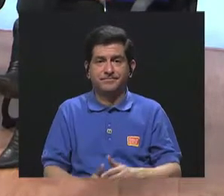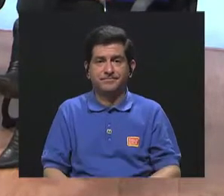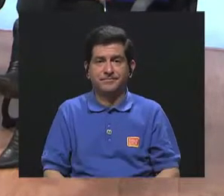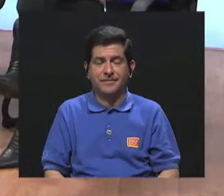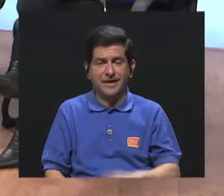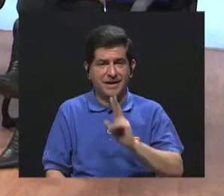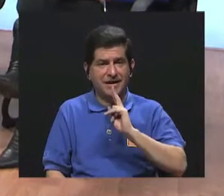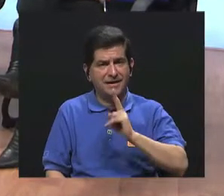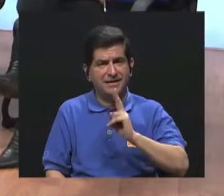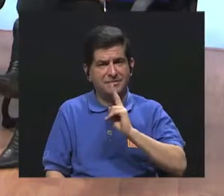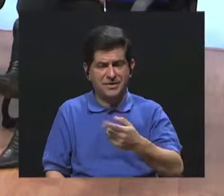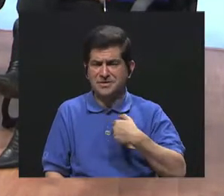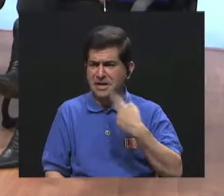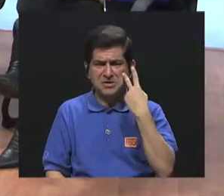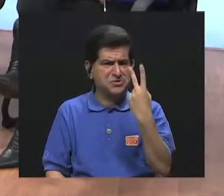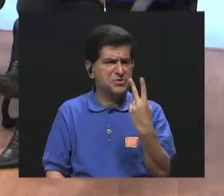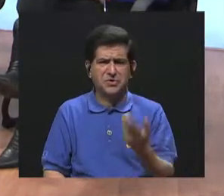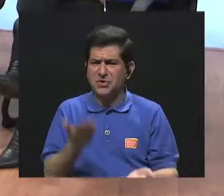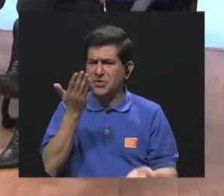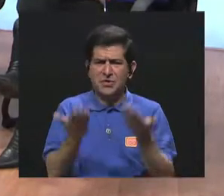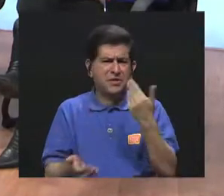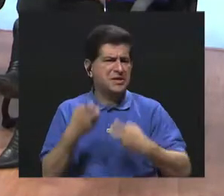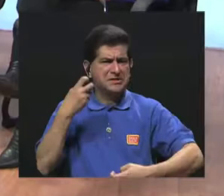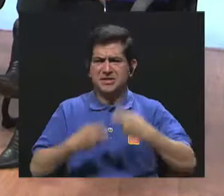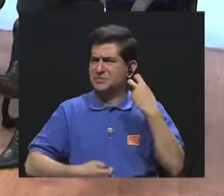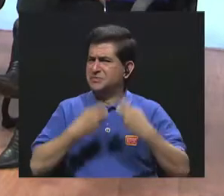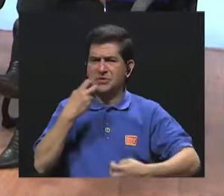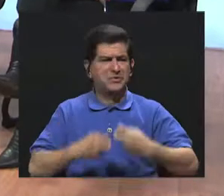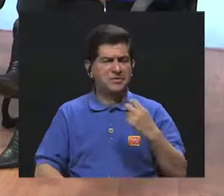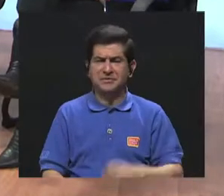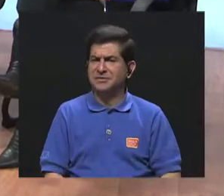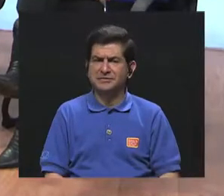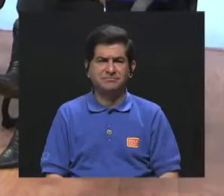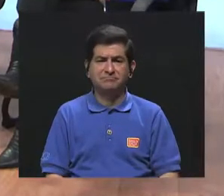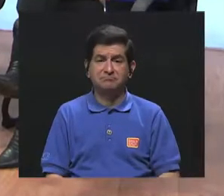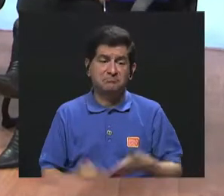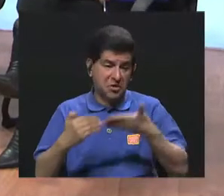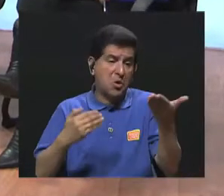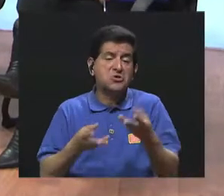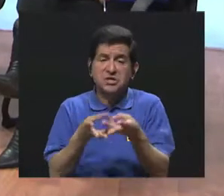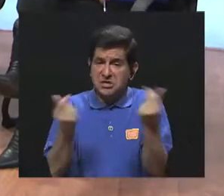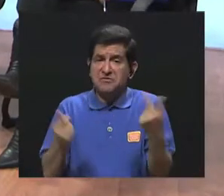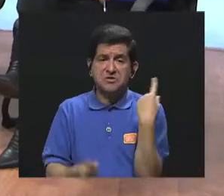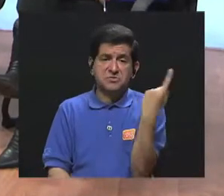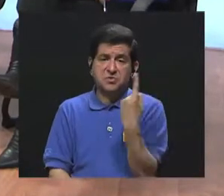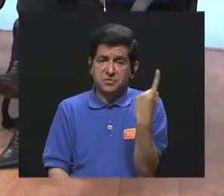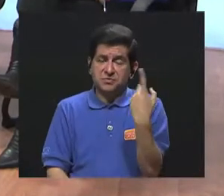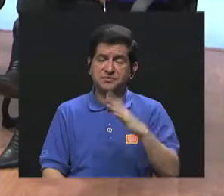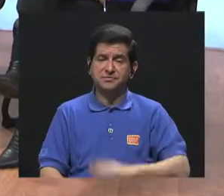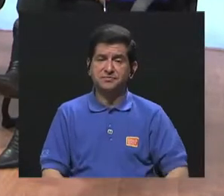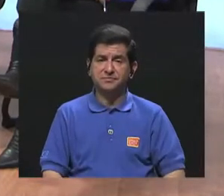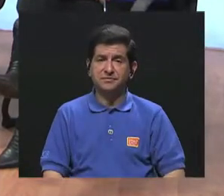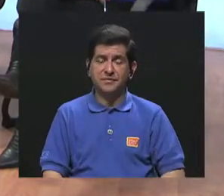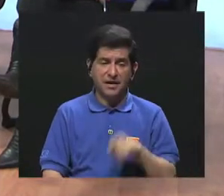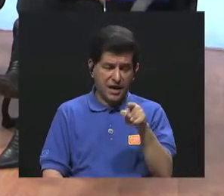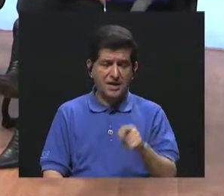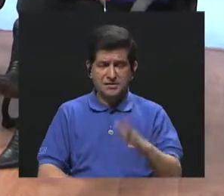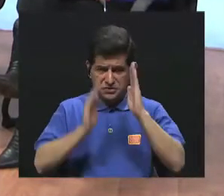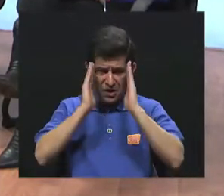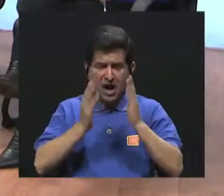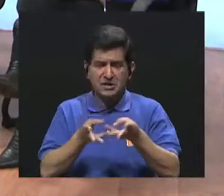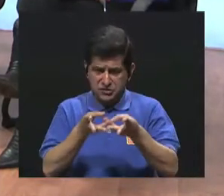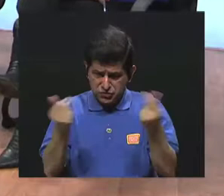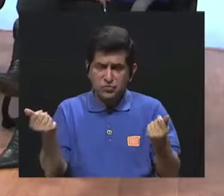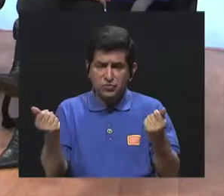en realidad yo no lo vi tanto como un problema, sino cosas por resolver, ¿no? Sí, claro. Cosas por resolver. Uh-huh. Creo